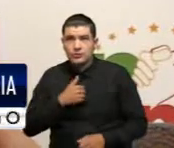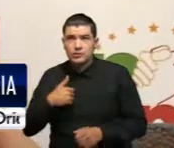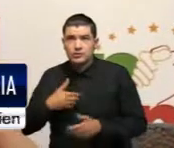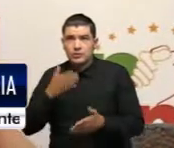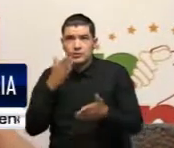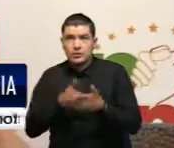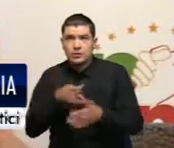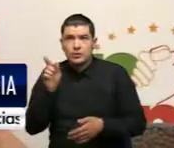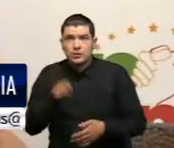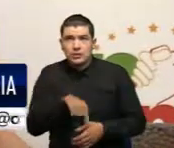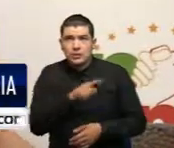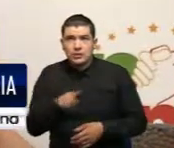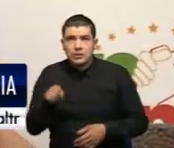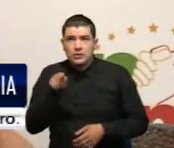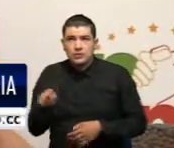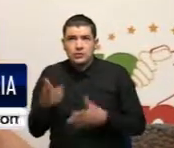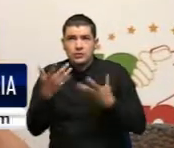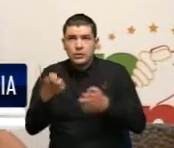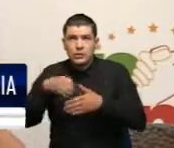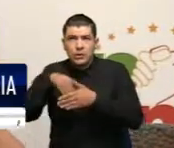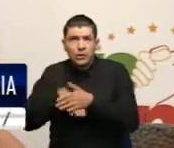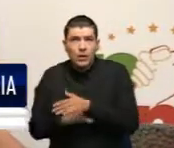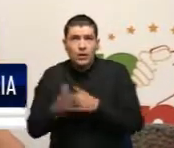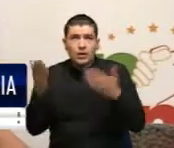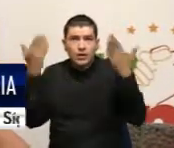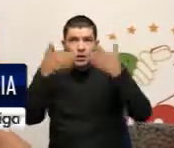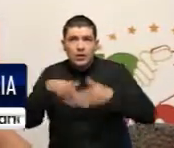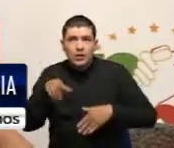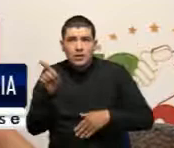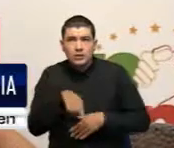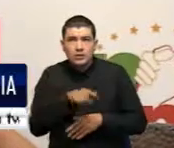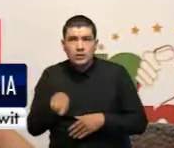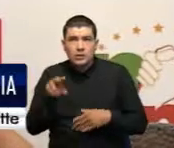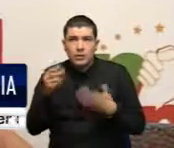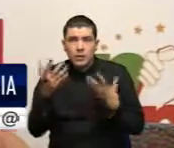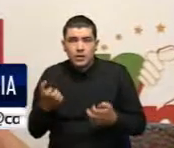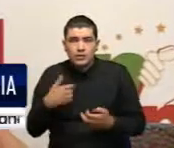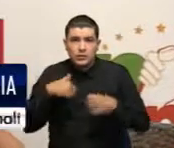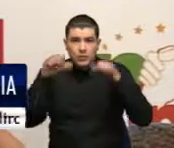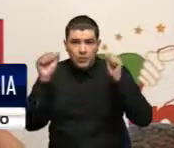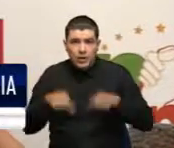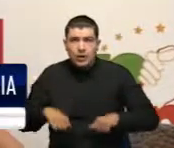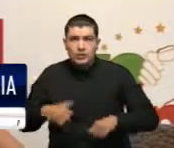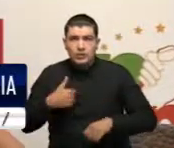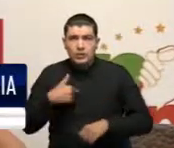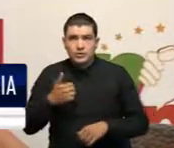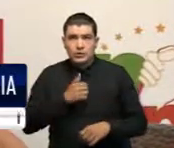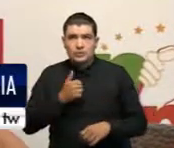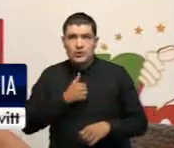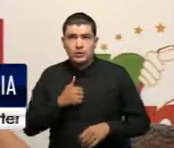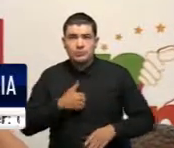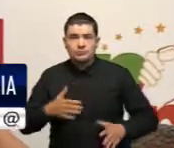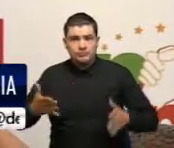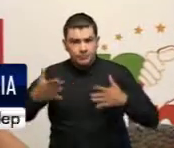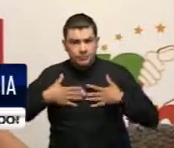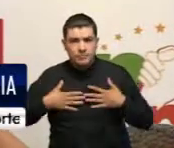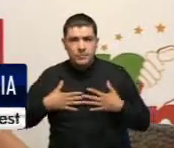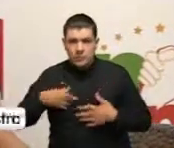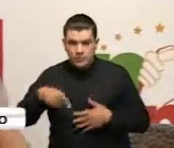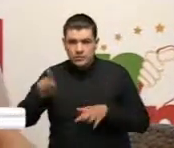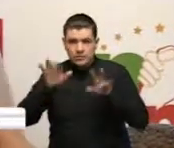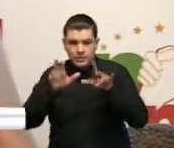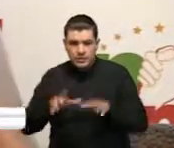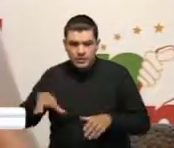no de pronto quieren guardar un poco de seguridad o no quieren que esto se sepa, pero yo mismo le pongo frente, yo mismo le pongo el pecho por parte de la